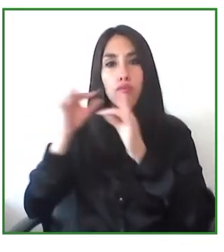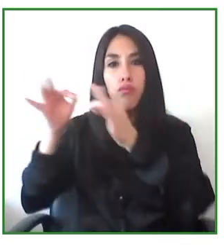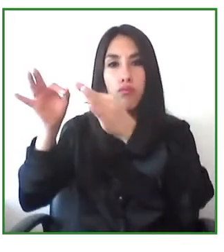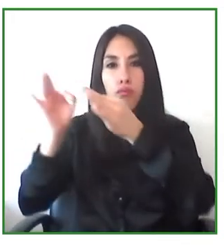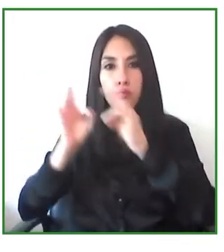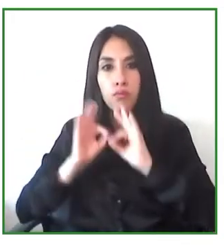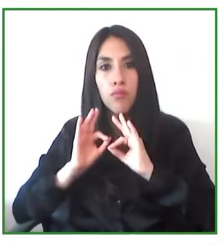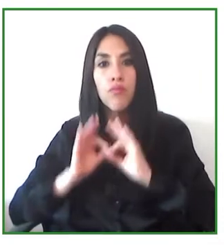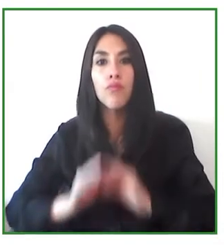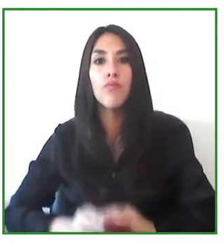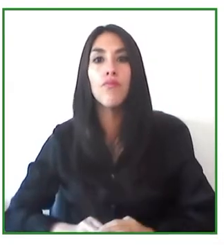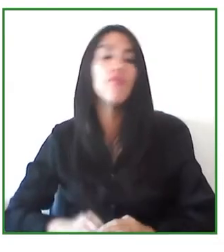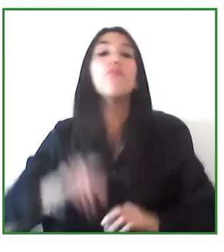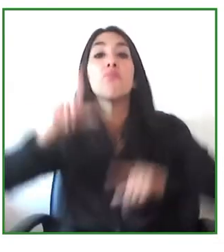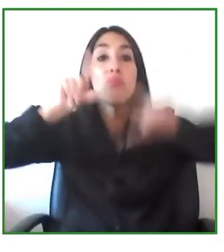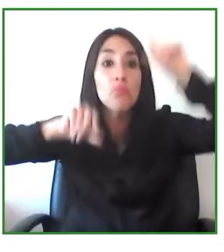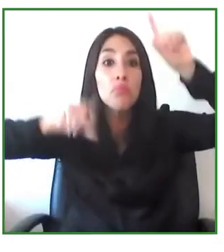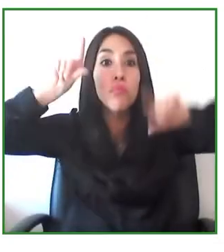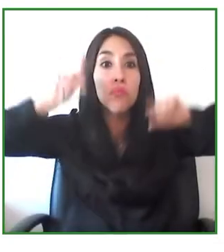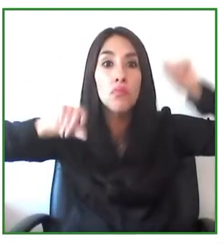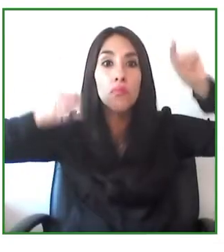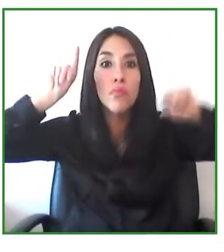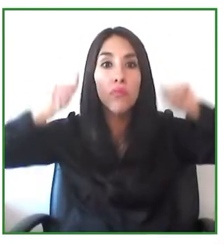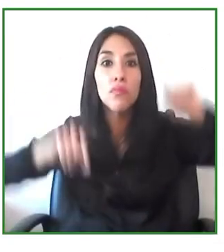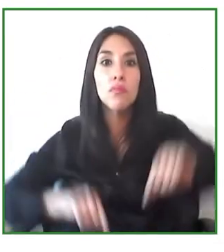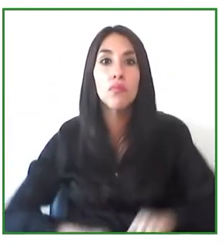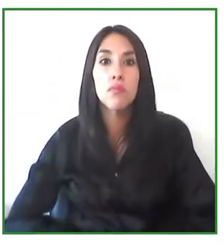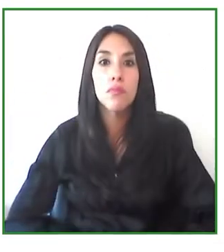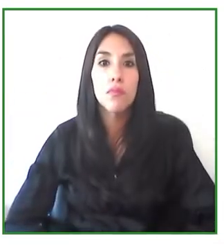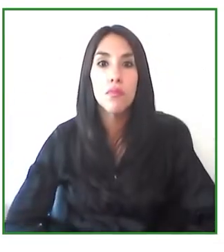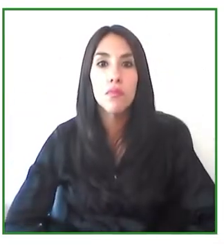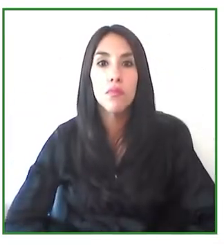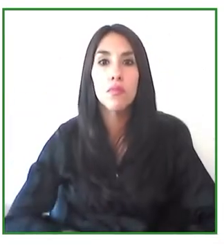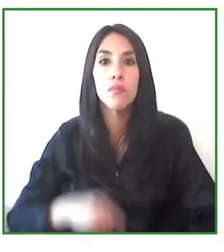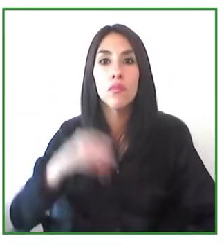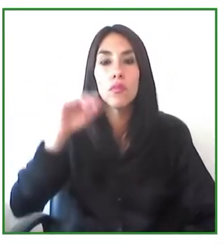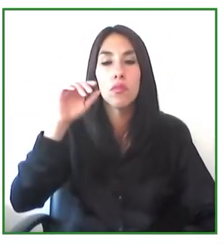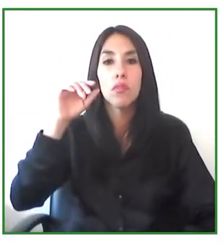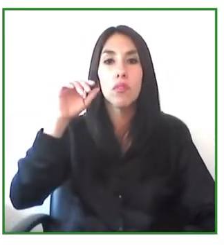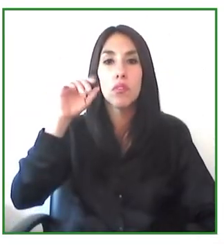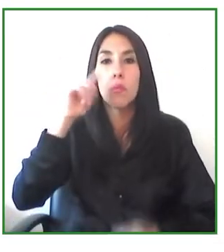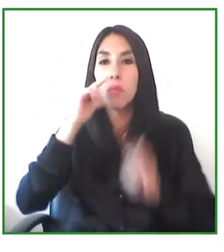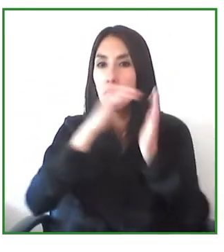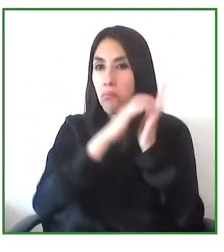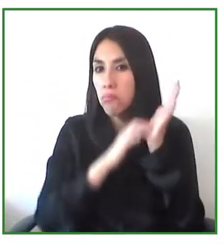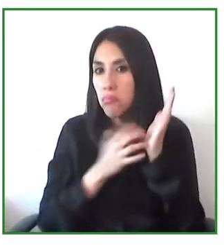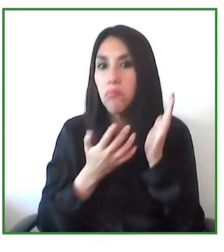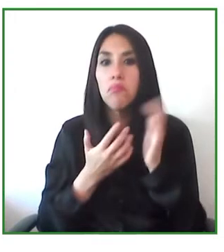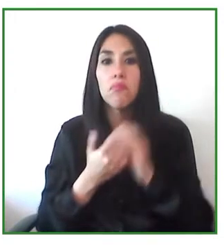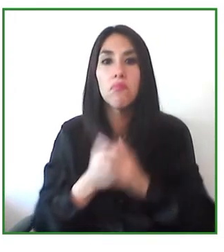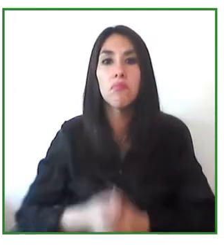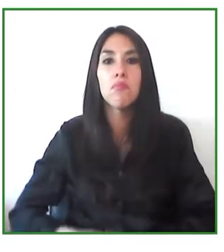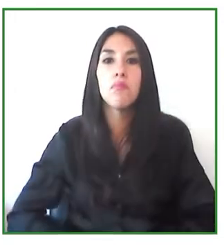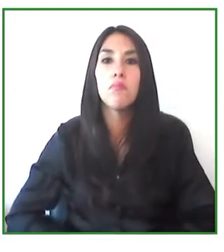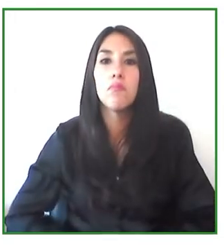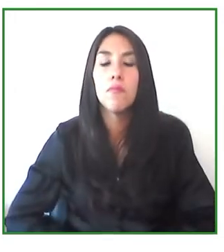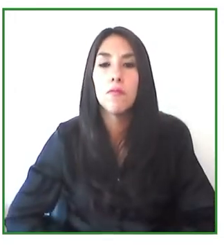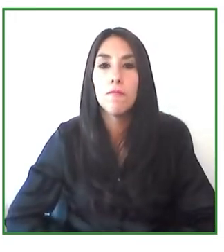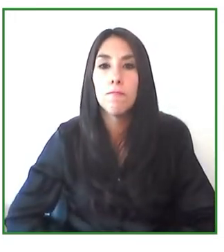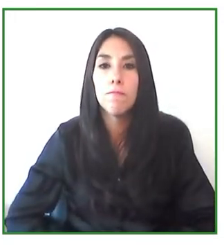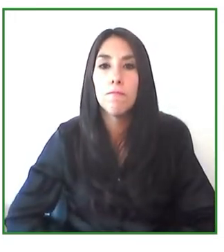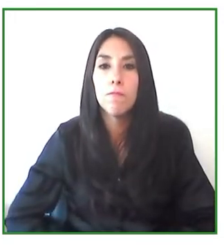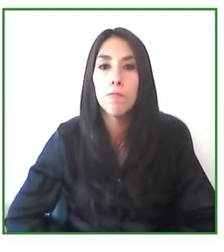clase de impactos. Y los cualitativos que, digamos, quizás sean un poco más difíciles de medir, pero no